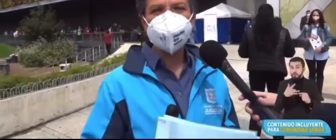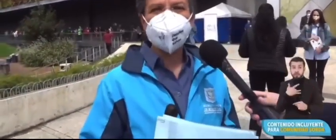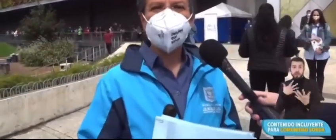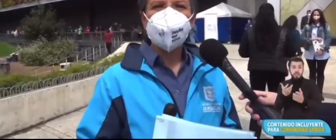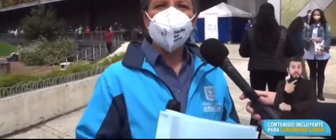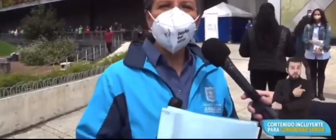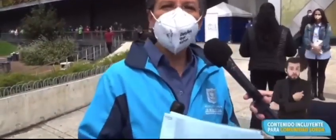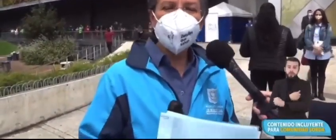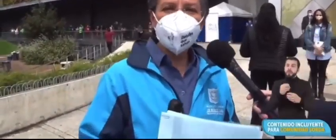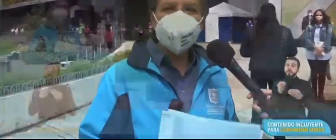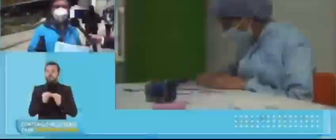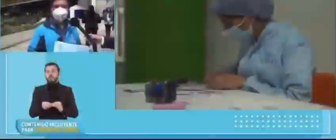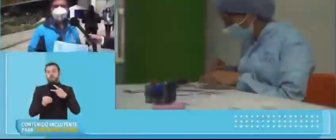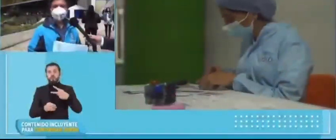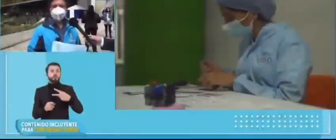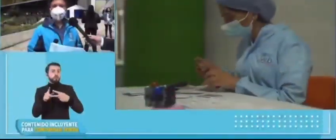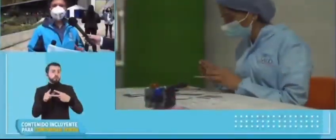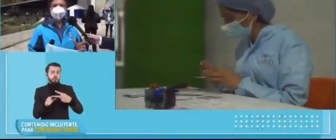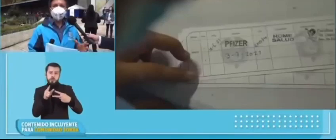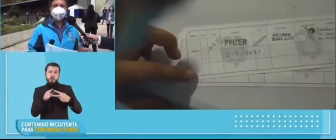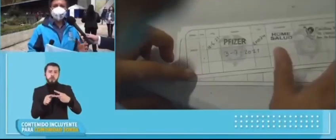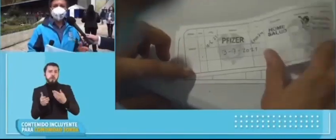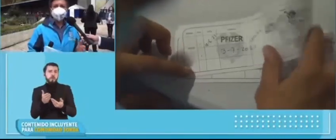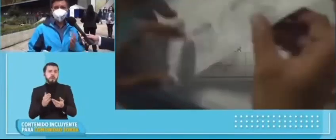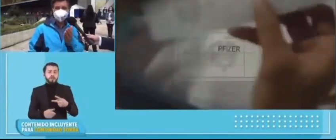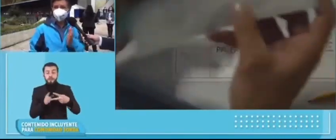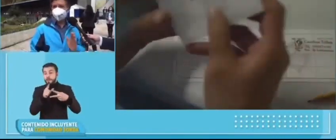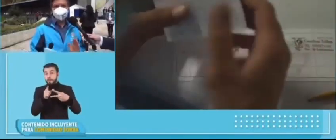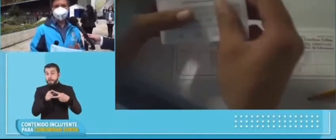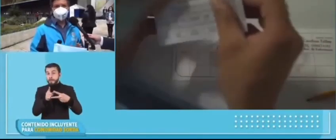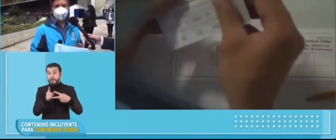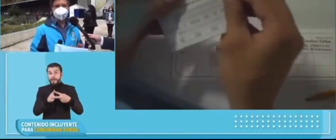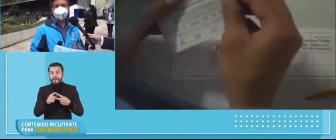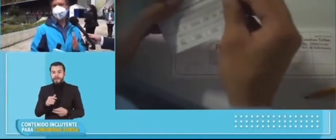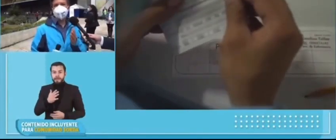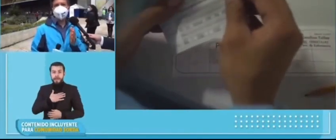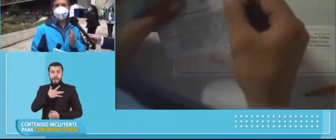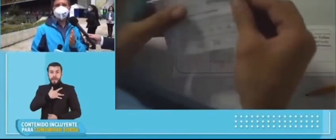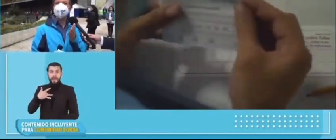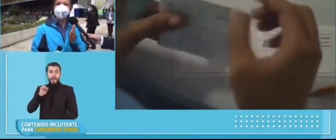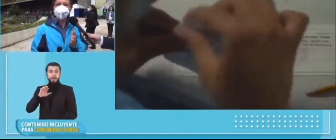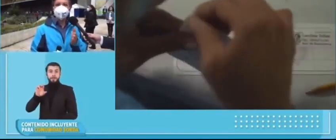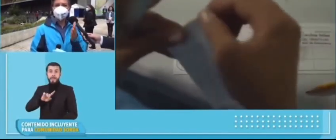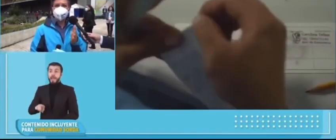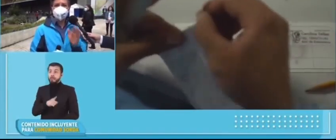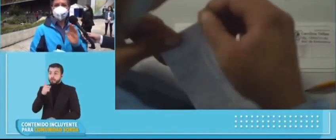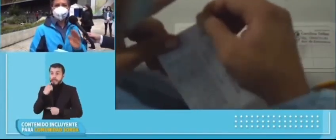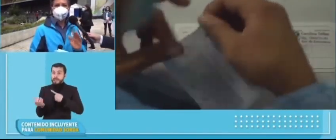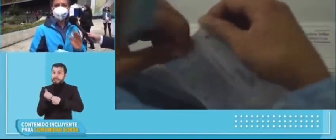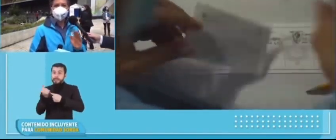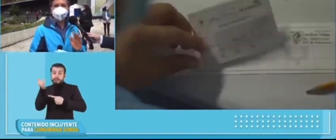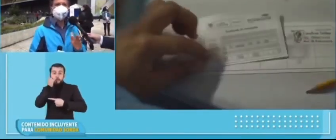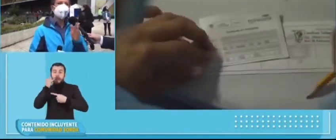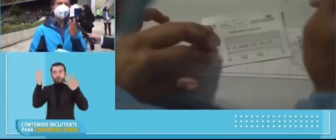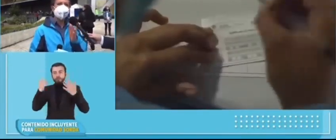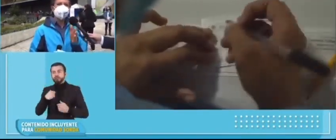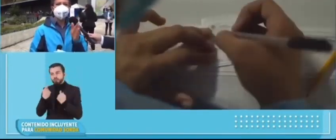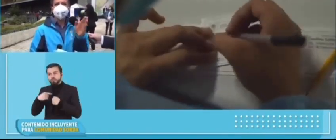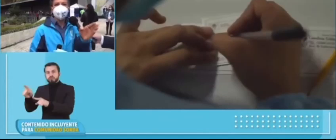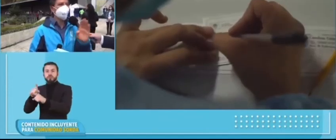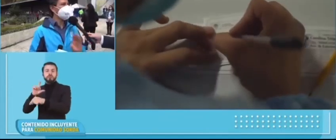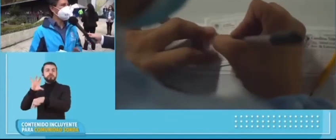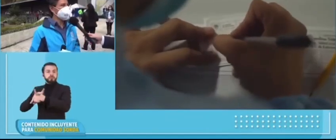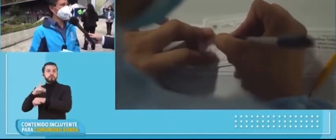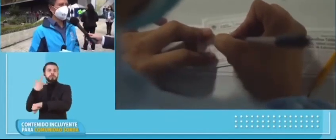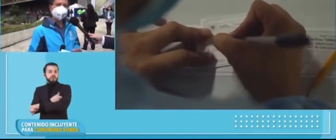fáciles. Una es en los sitios de vacunación de su respectiva EPS, su EPS lo cita y usted asiste a su cita en el